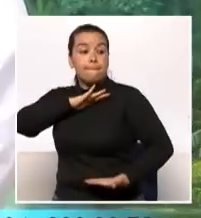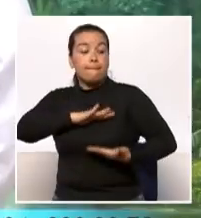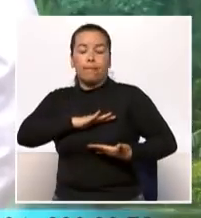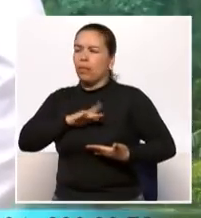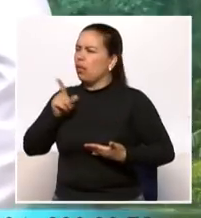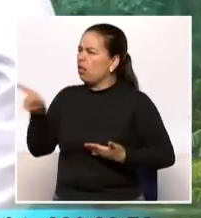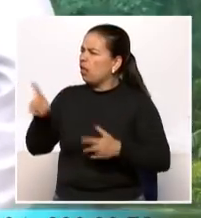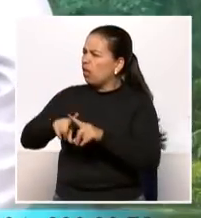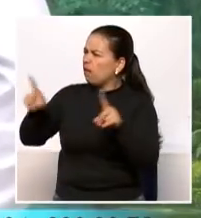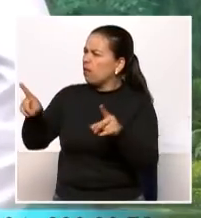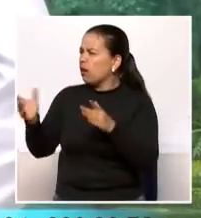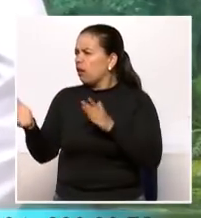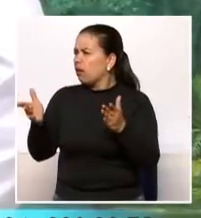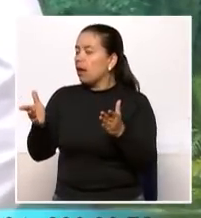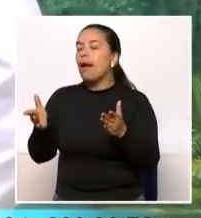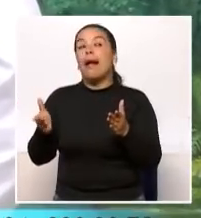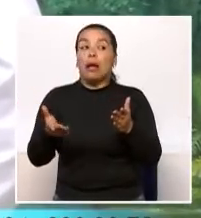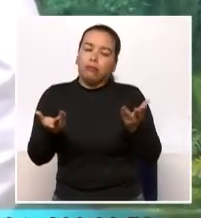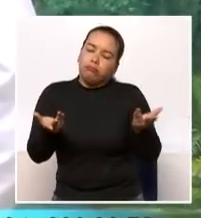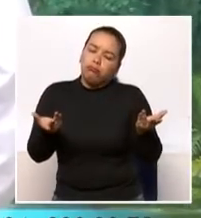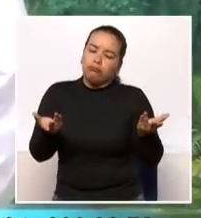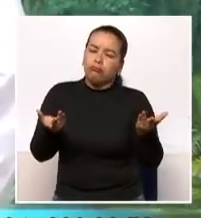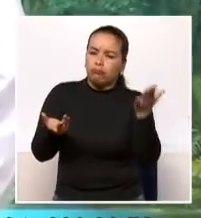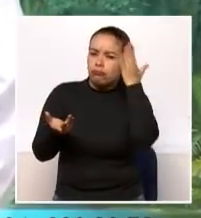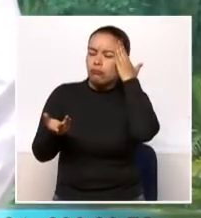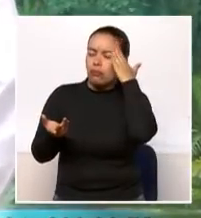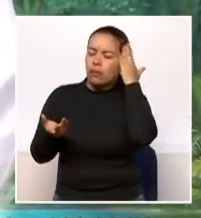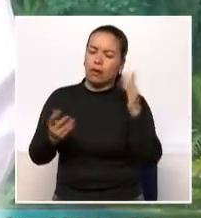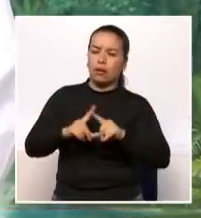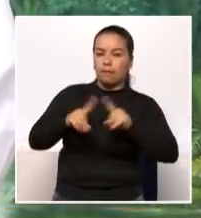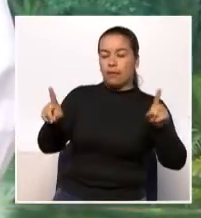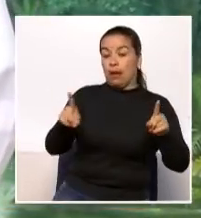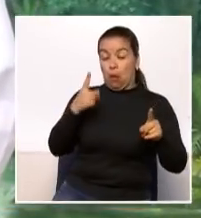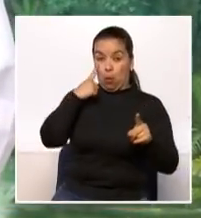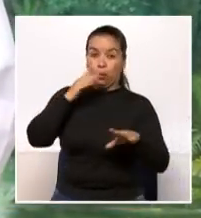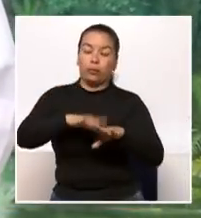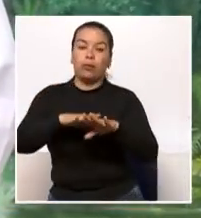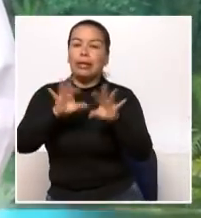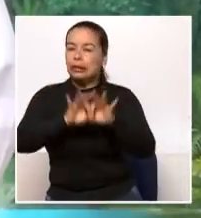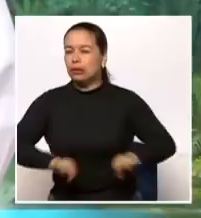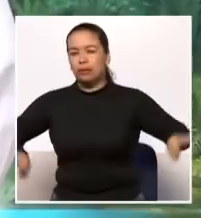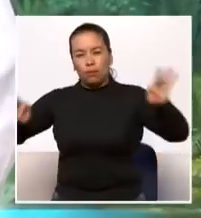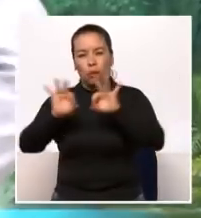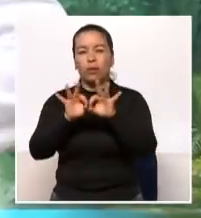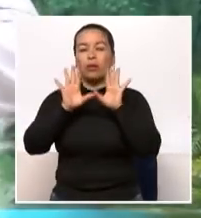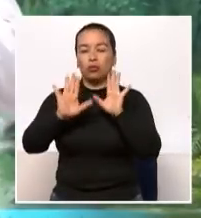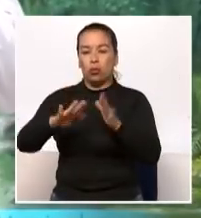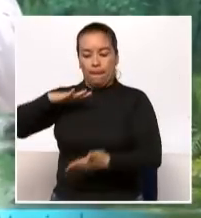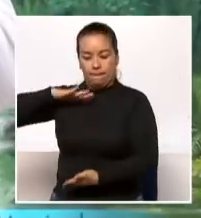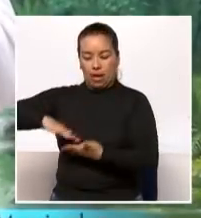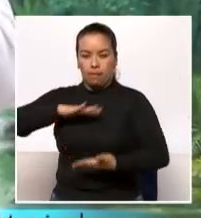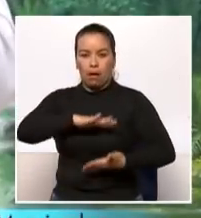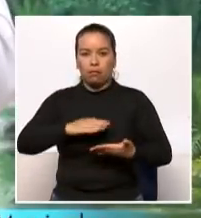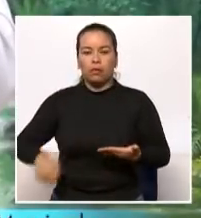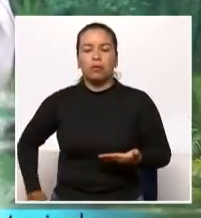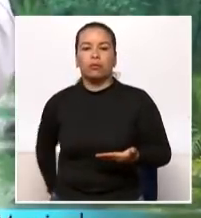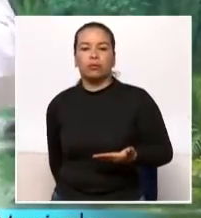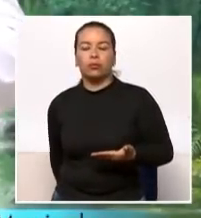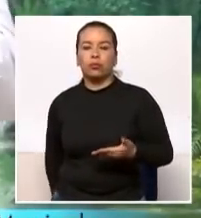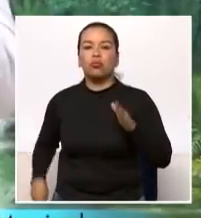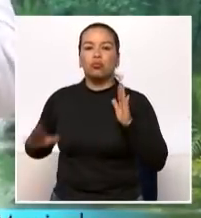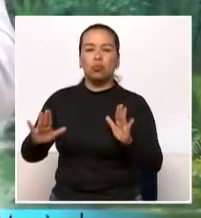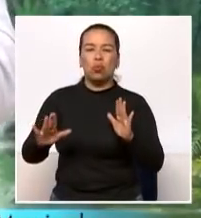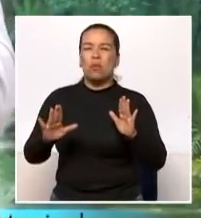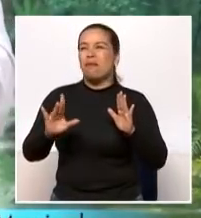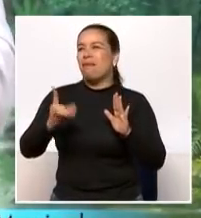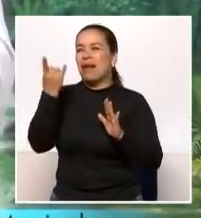No, claro, es muy grande. Obviamente, dentro de las cosas más importantes y diagnósticas dentro de la mamografía son las pequeñas calcificaciones. Eso es lo que